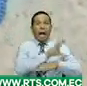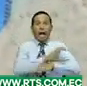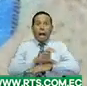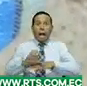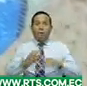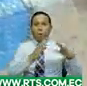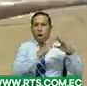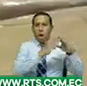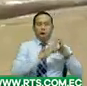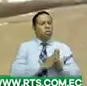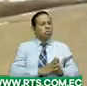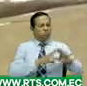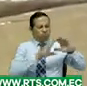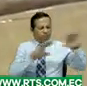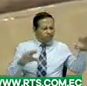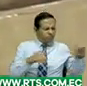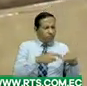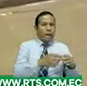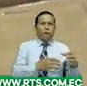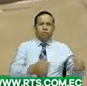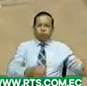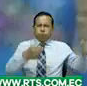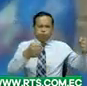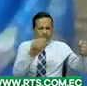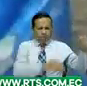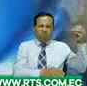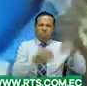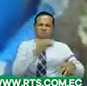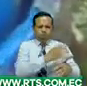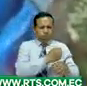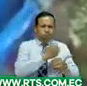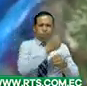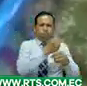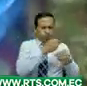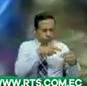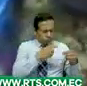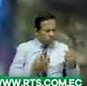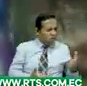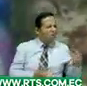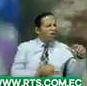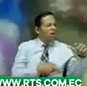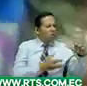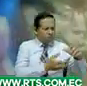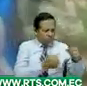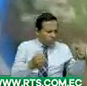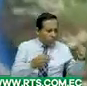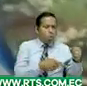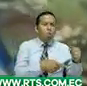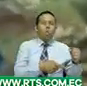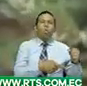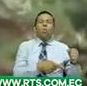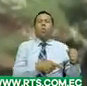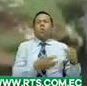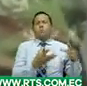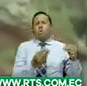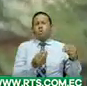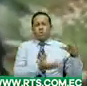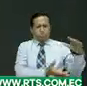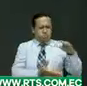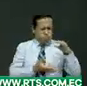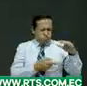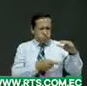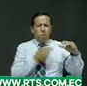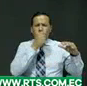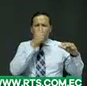yute más de 3,5 toneladas de marihuana de alta pureza que pretendía cruzar hasta Ecuador por los pasos informales. En la